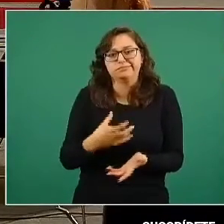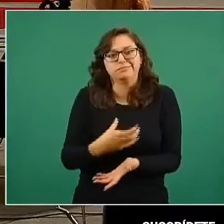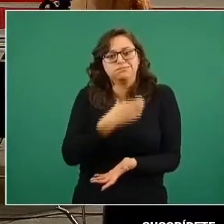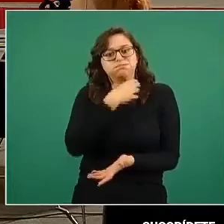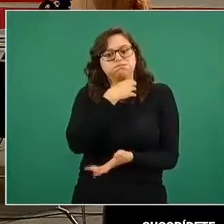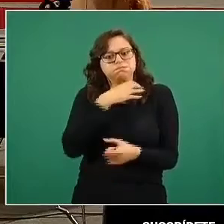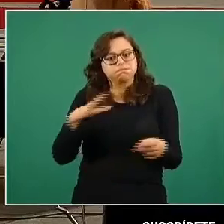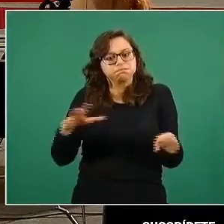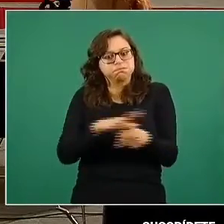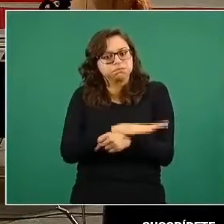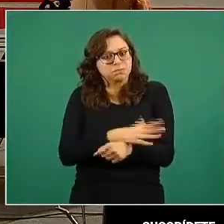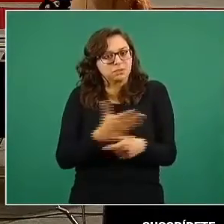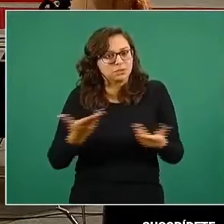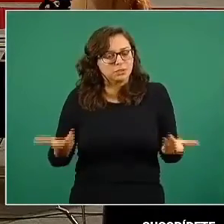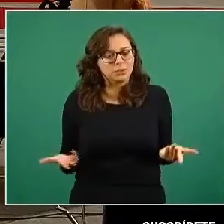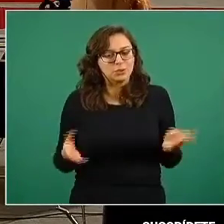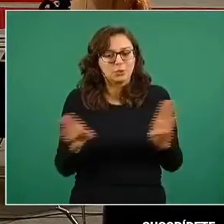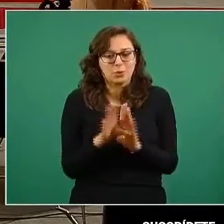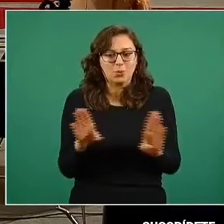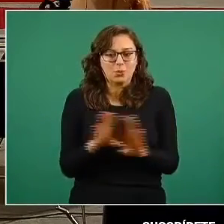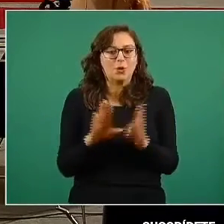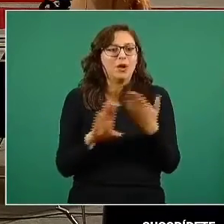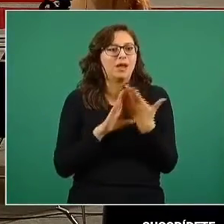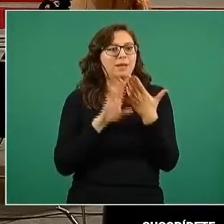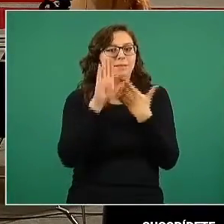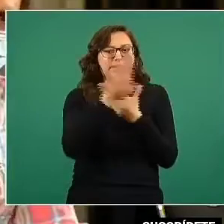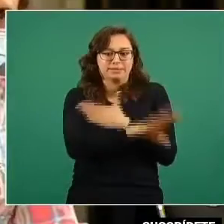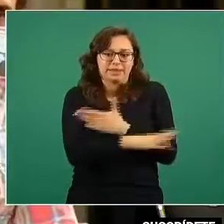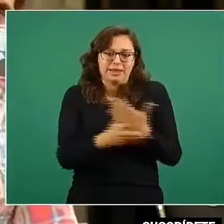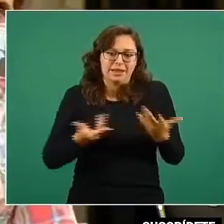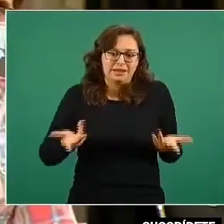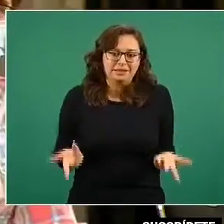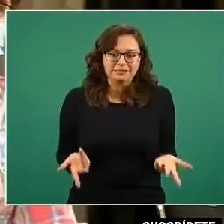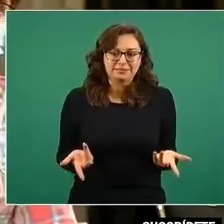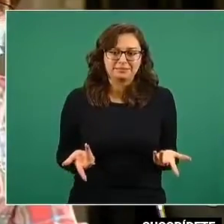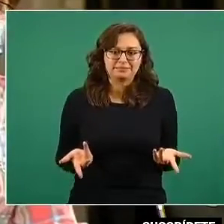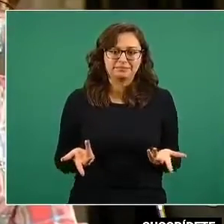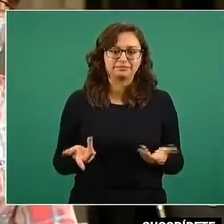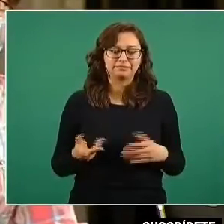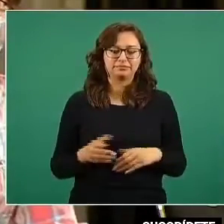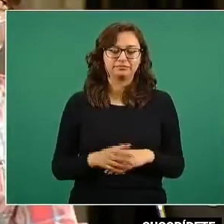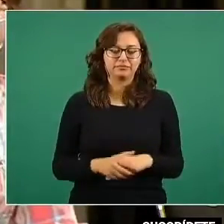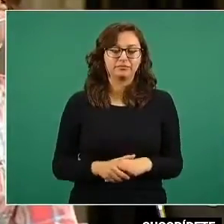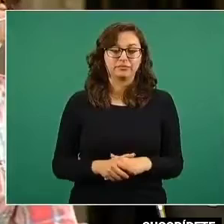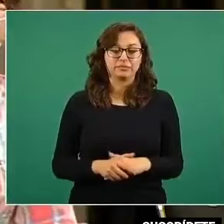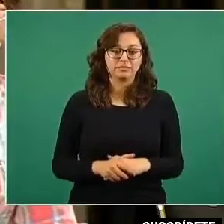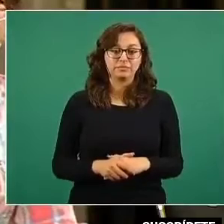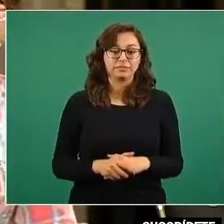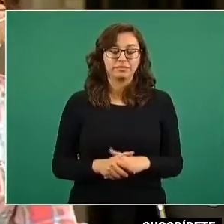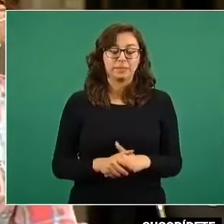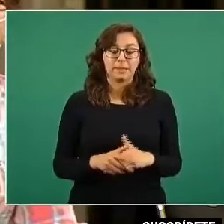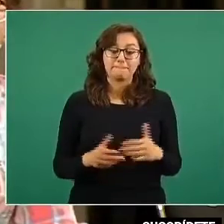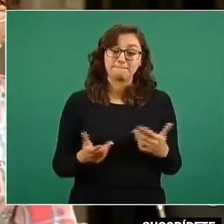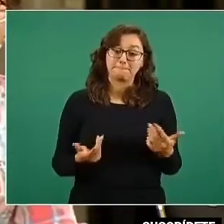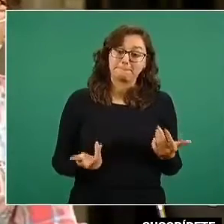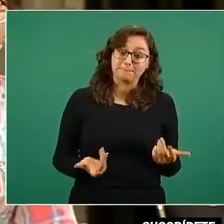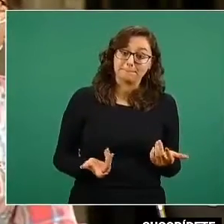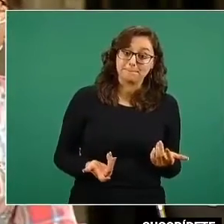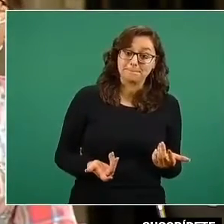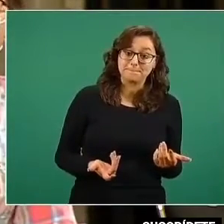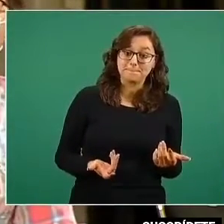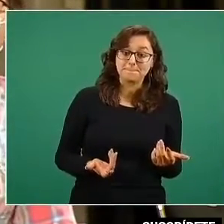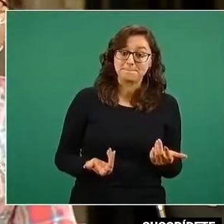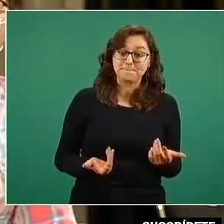para evitar precisamente que se rompa este equilibrio o esta tendencia que llevan positiva, ¿no? Por eso, si nos